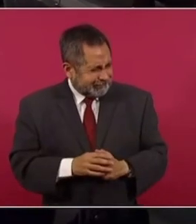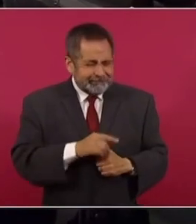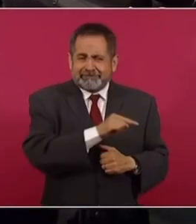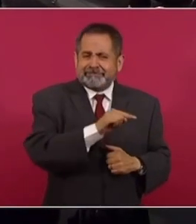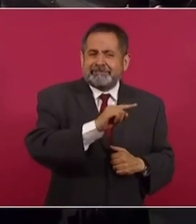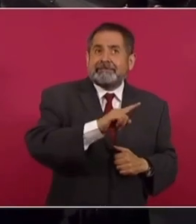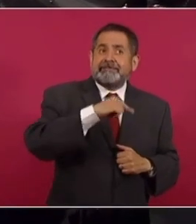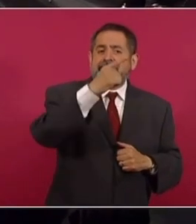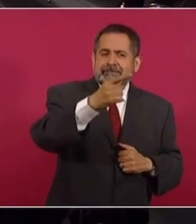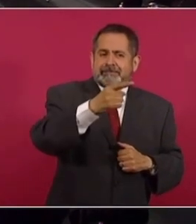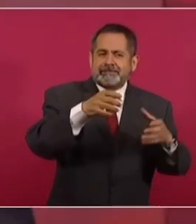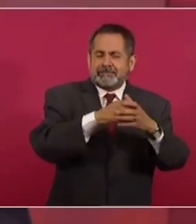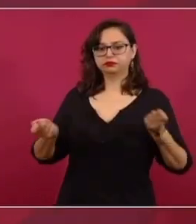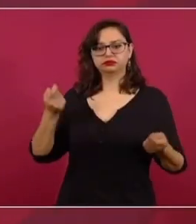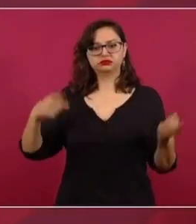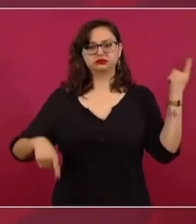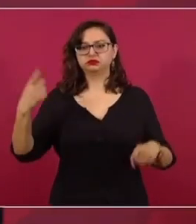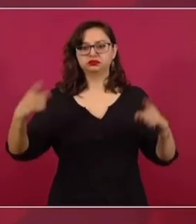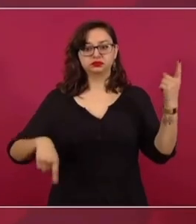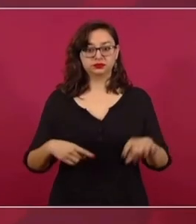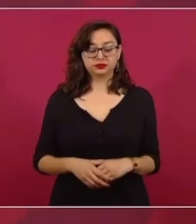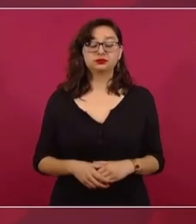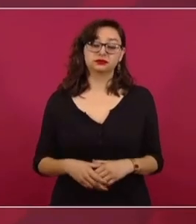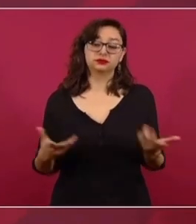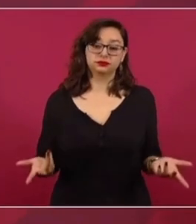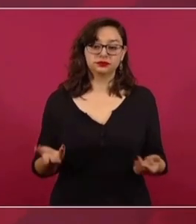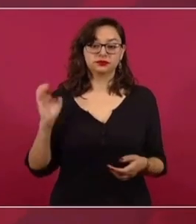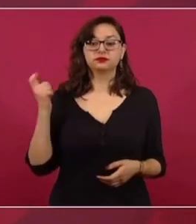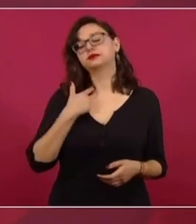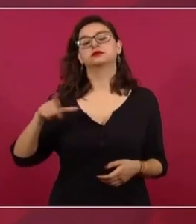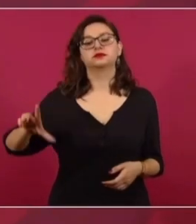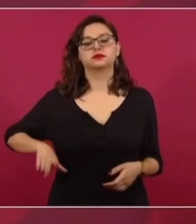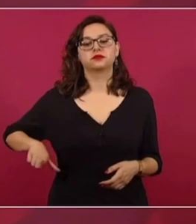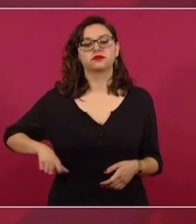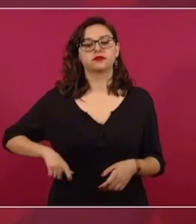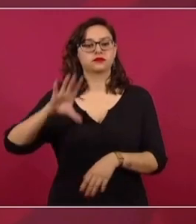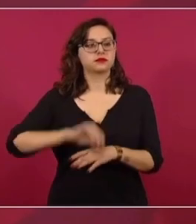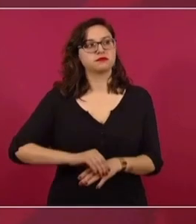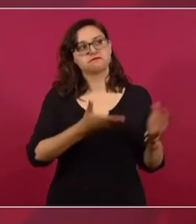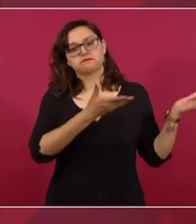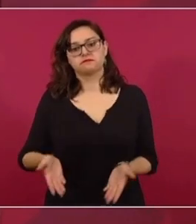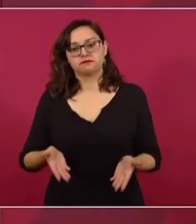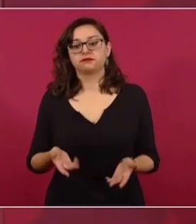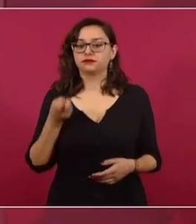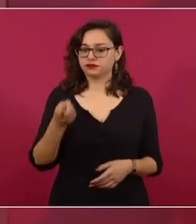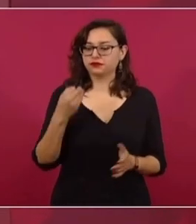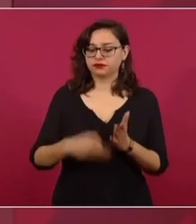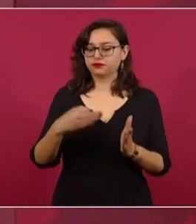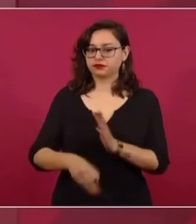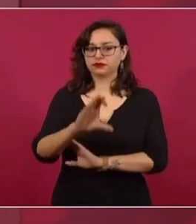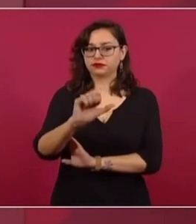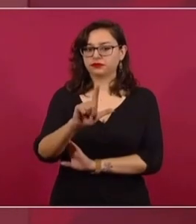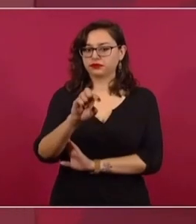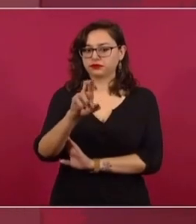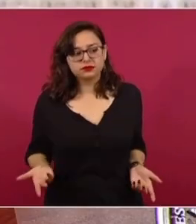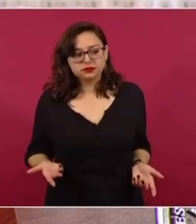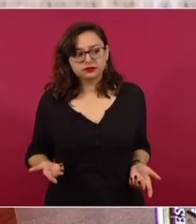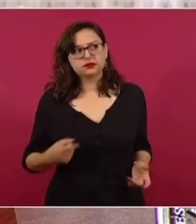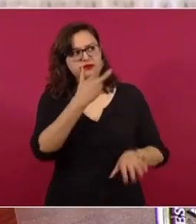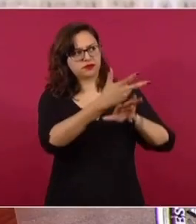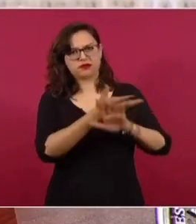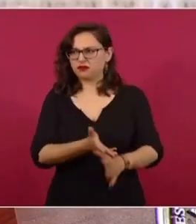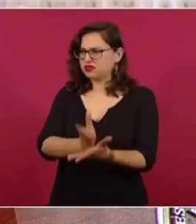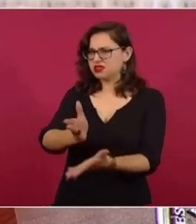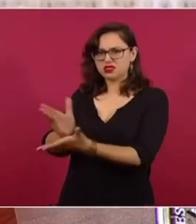con las agencias extranjeras, porque se les permitió. Ese es otro asunto pendiente que Calderón debe de explicar,